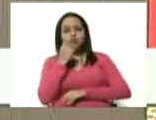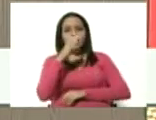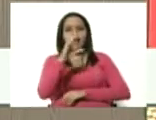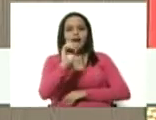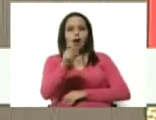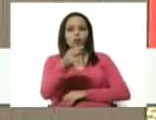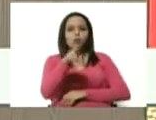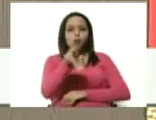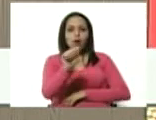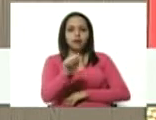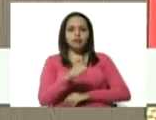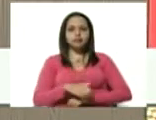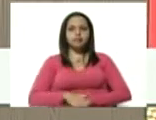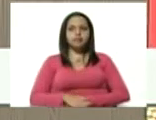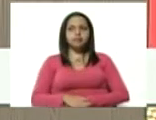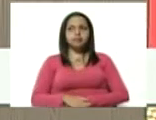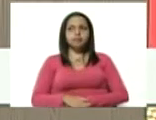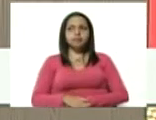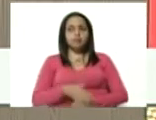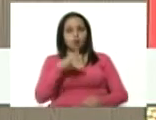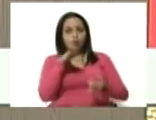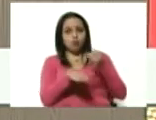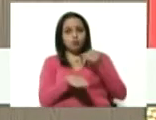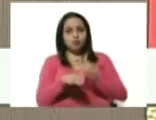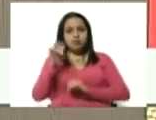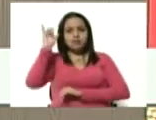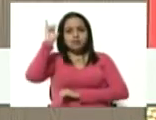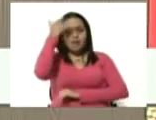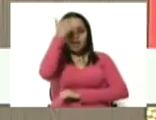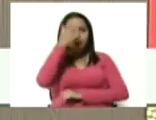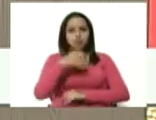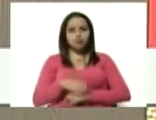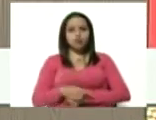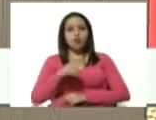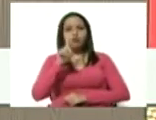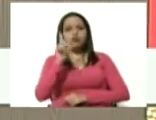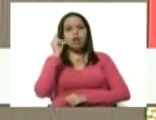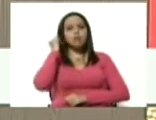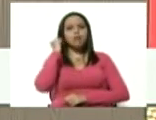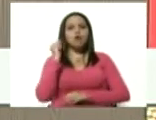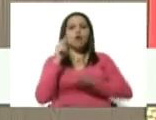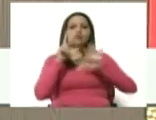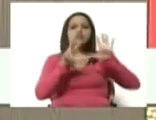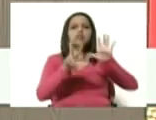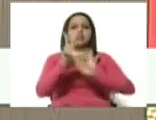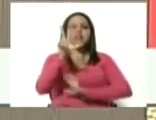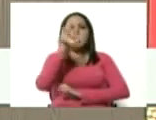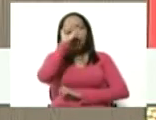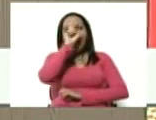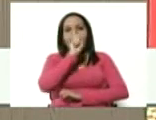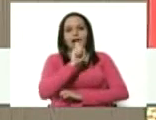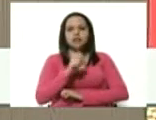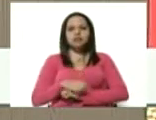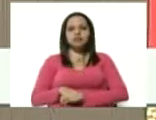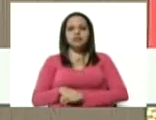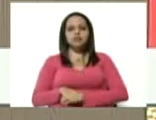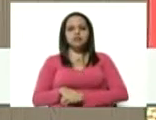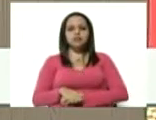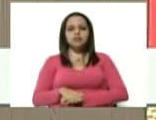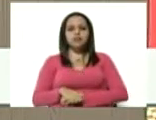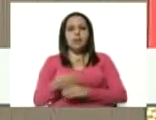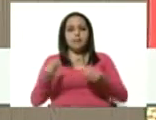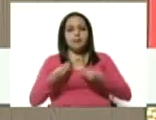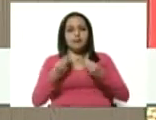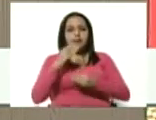Y finalmente, en el estado Yaracuy, una mujer de 83 años de edad, de Chivacoa, ama